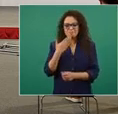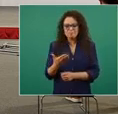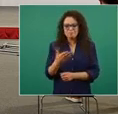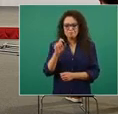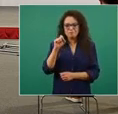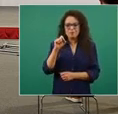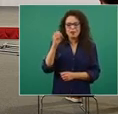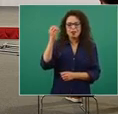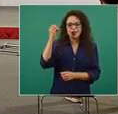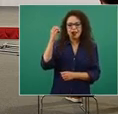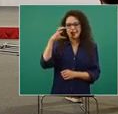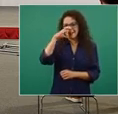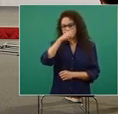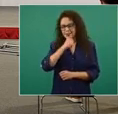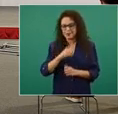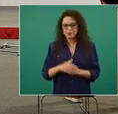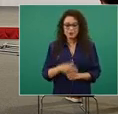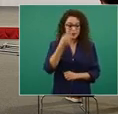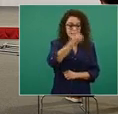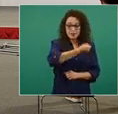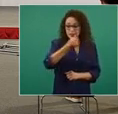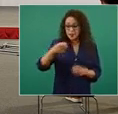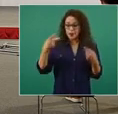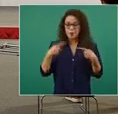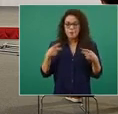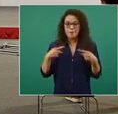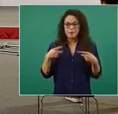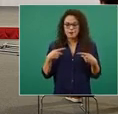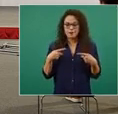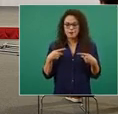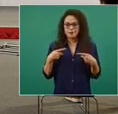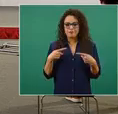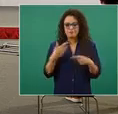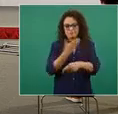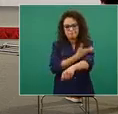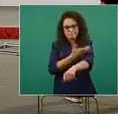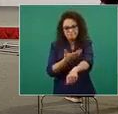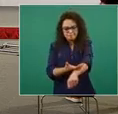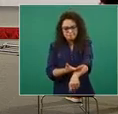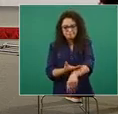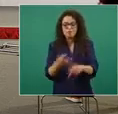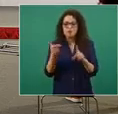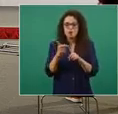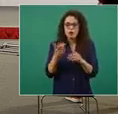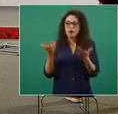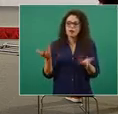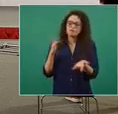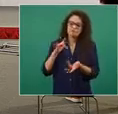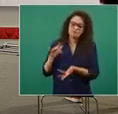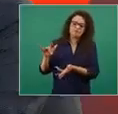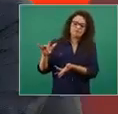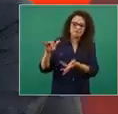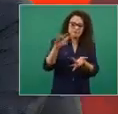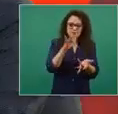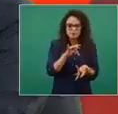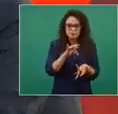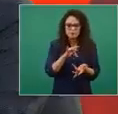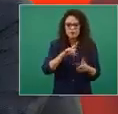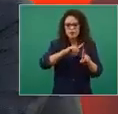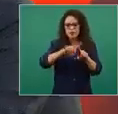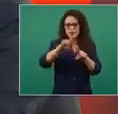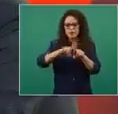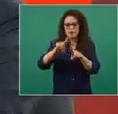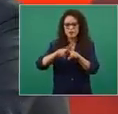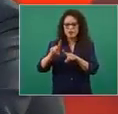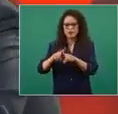centígrados. Saludamos a la audiencia que nos acompaña, que nos sigue a través de redes sociales, a través de